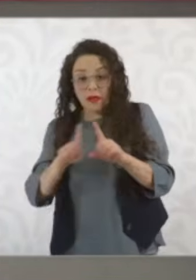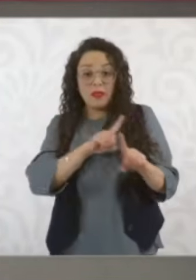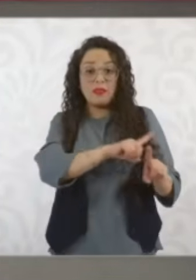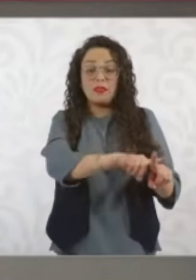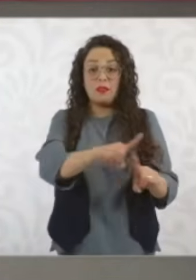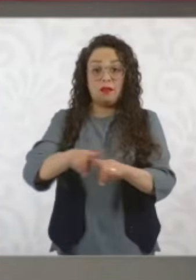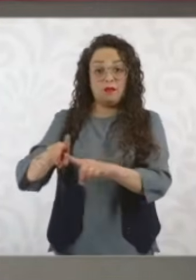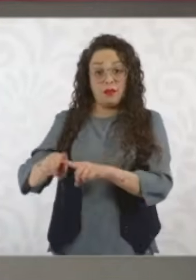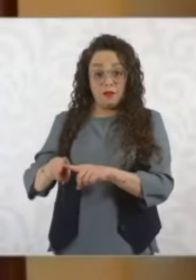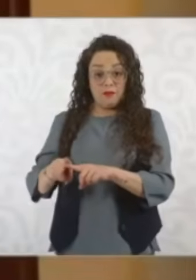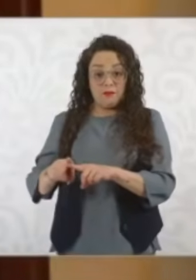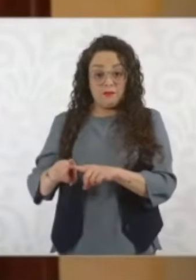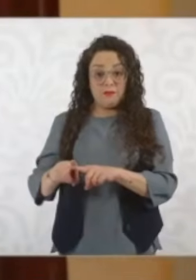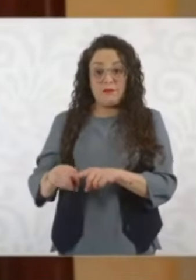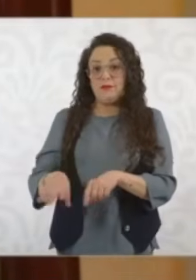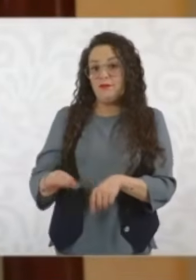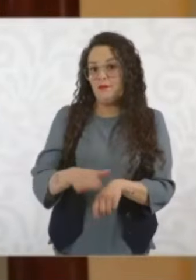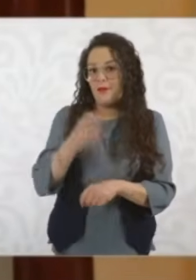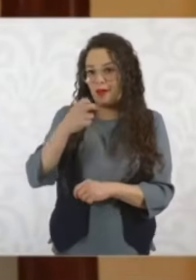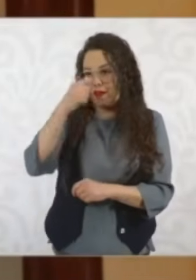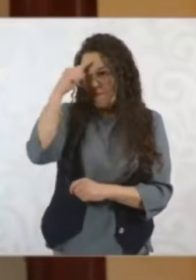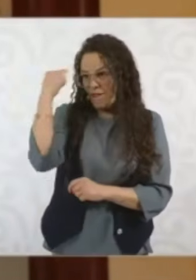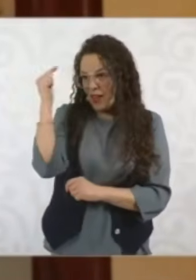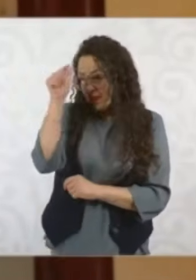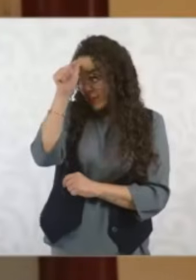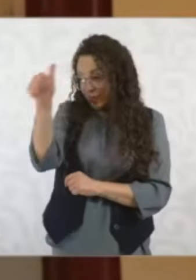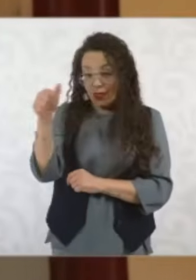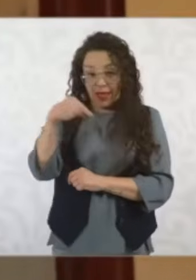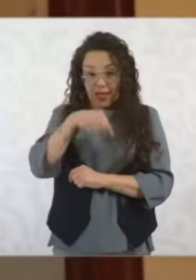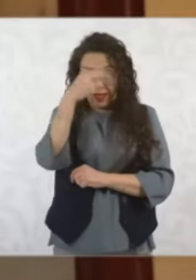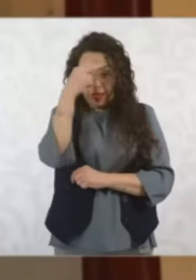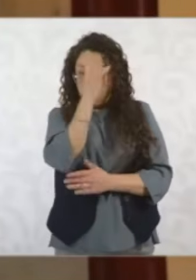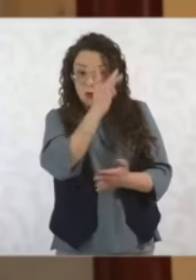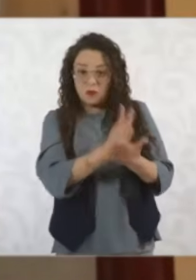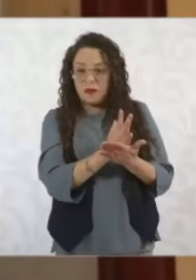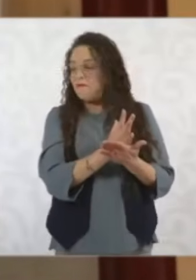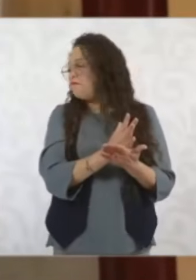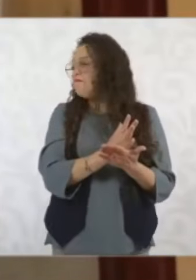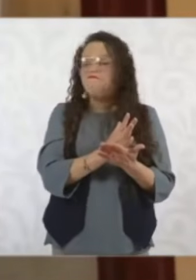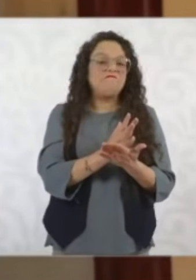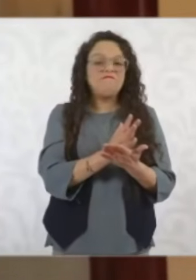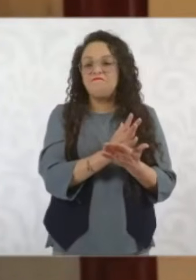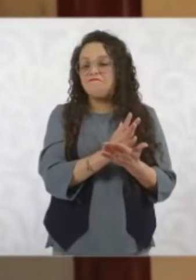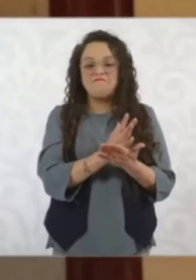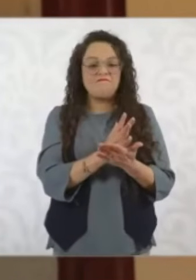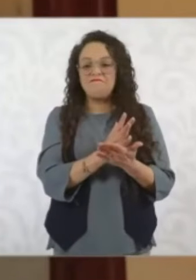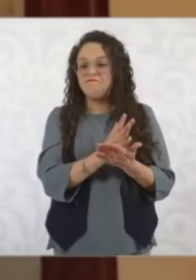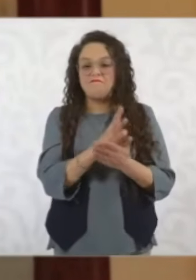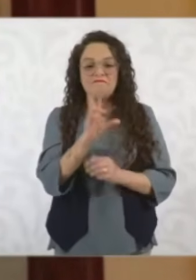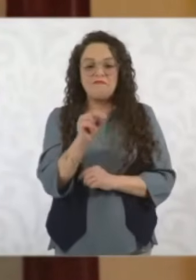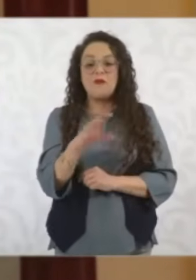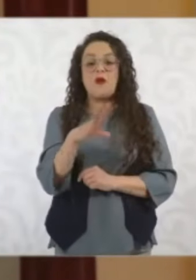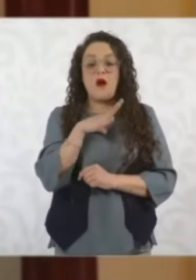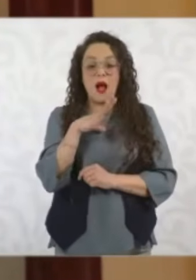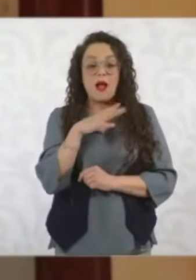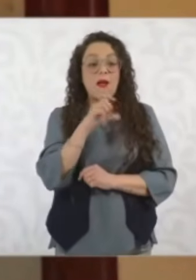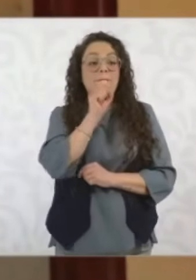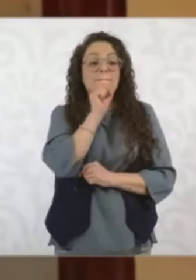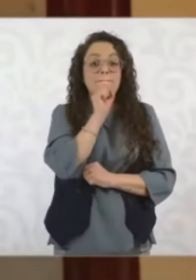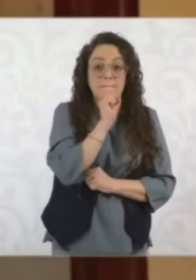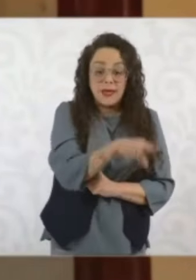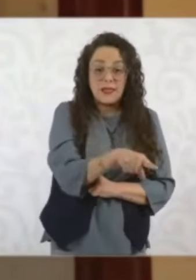demuestra también no solo que solo esté implementado aquí, sino que hay todo un vínculo de estas narrativas